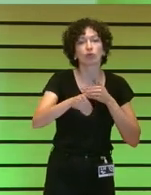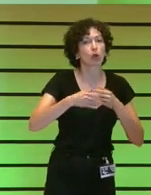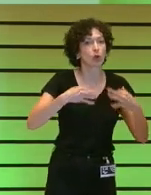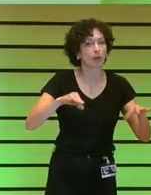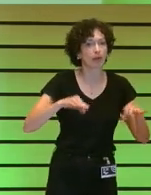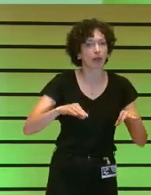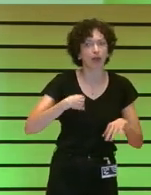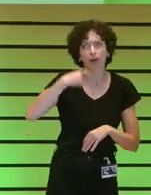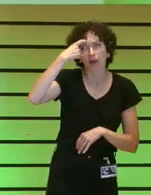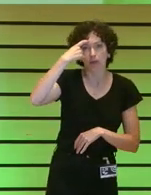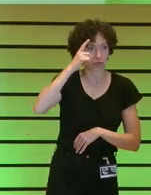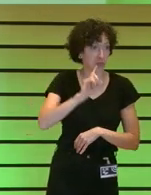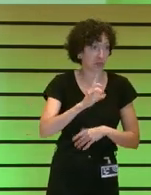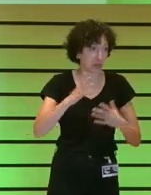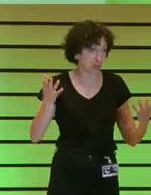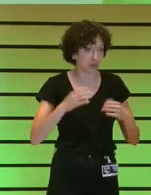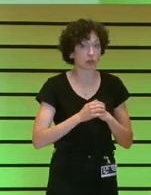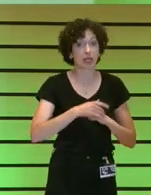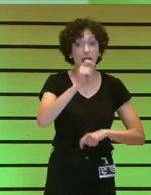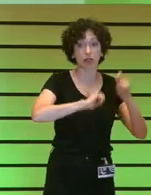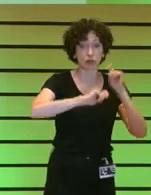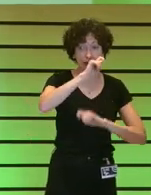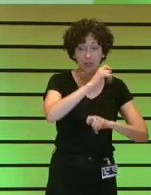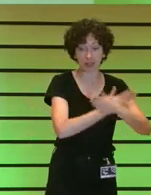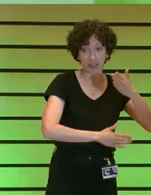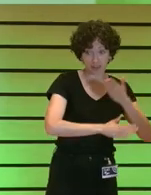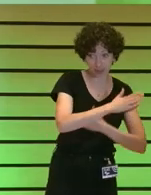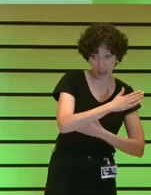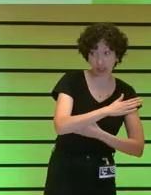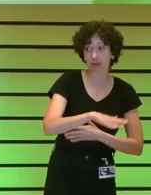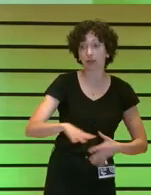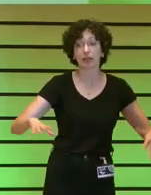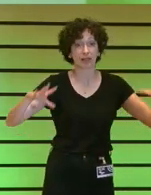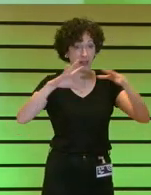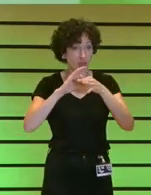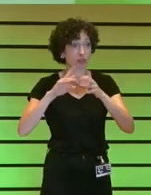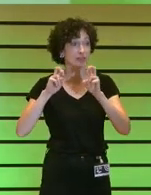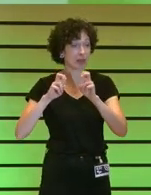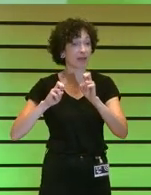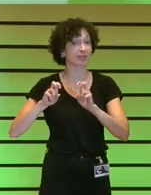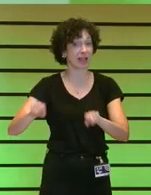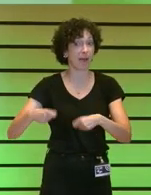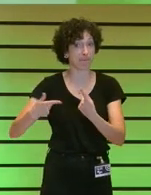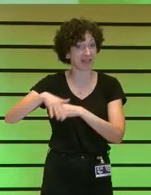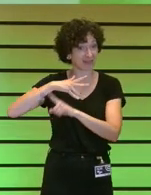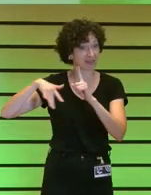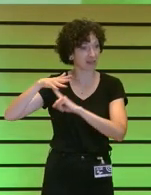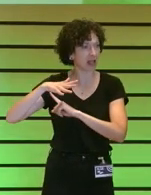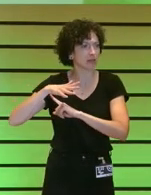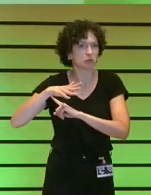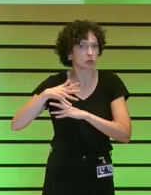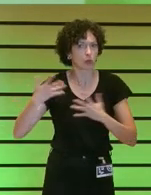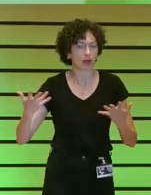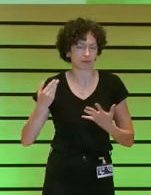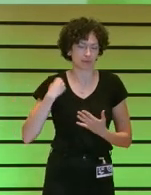qué reputación tienen las organizaciones de discapacidad con arreglo a los temas ambientales lo decía al principio cuando se habla